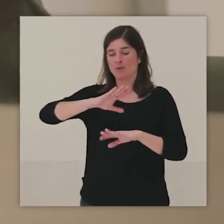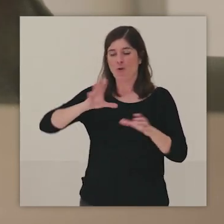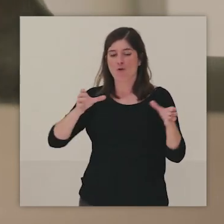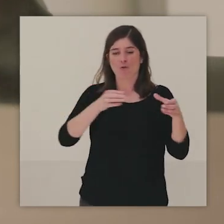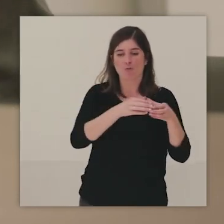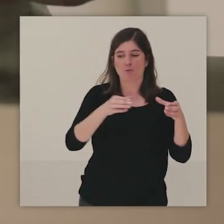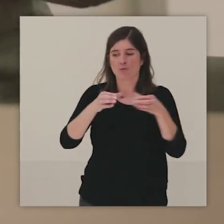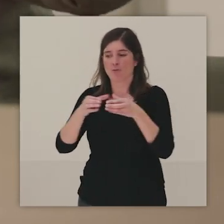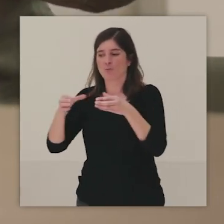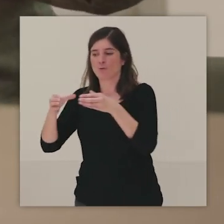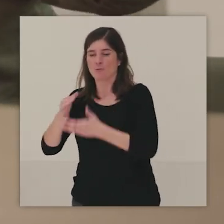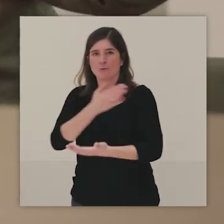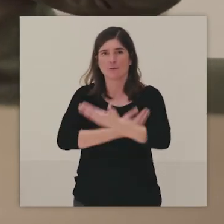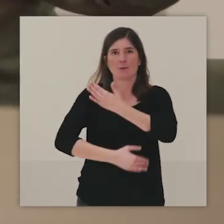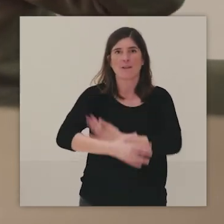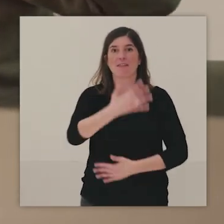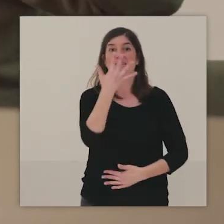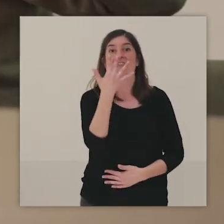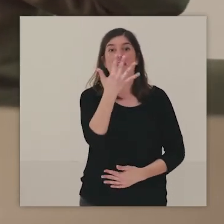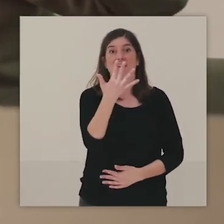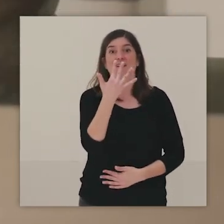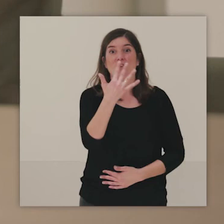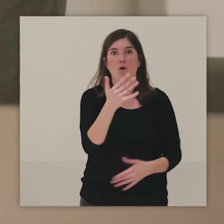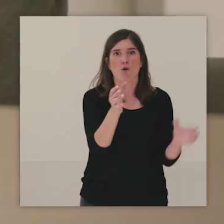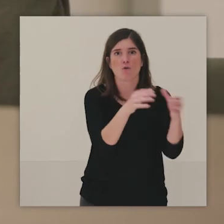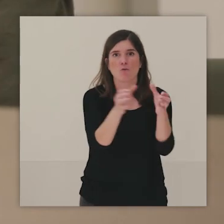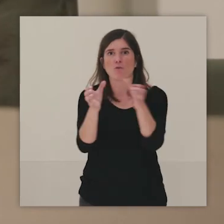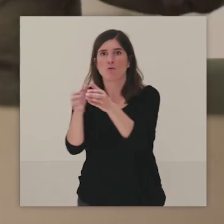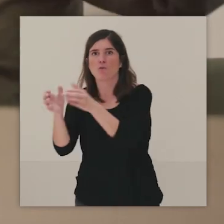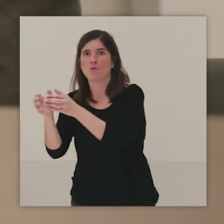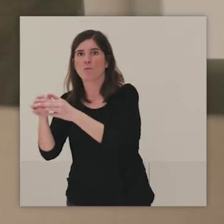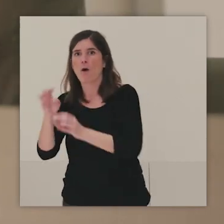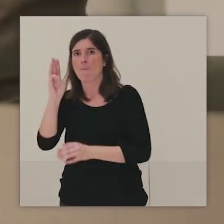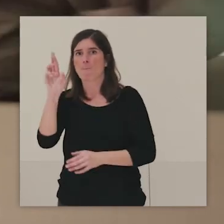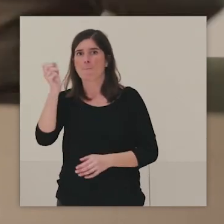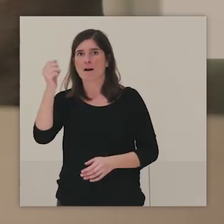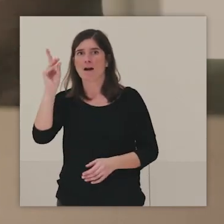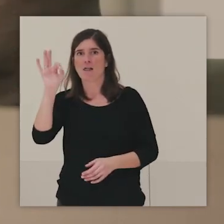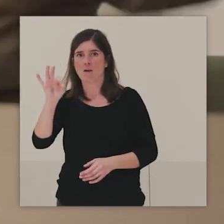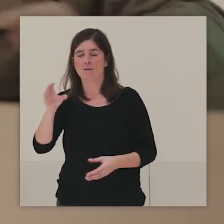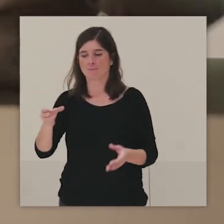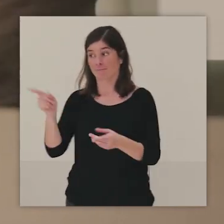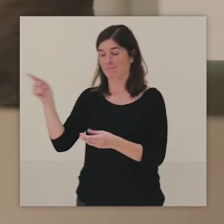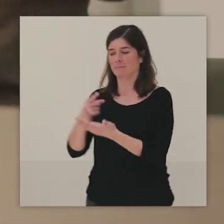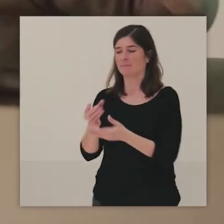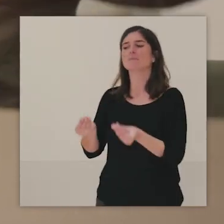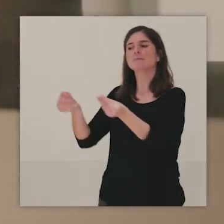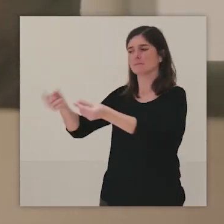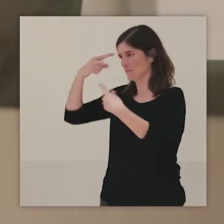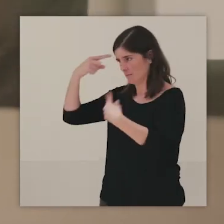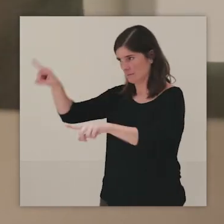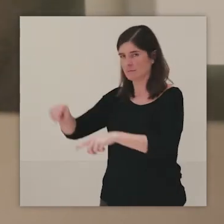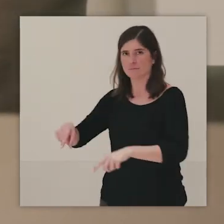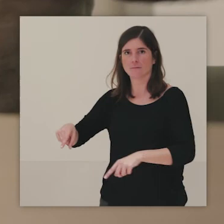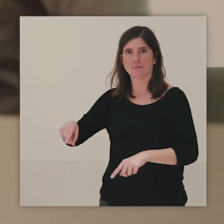5 visitas con 5 grupos diferentes de personas con discapacidad para comprobar la funcionalidad y nueva versión, y nueva versión, y nueva versión,